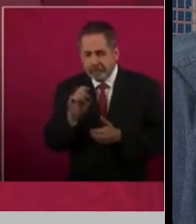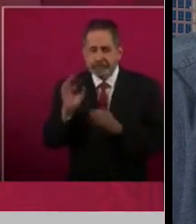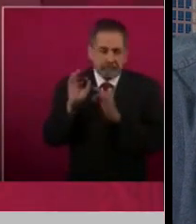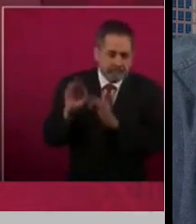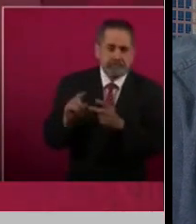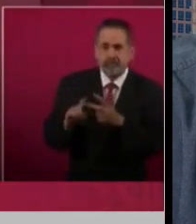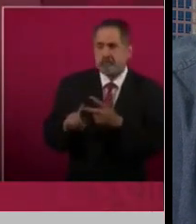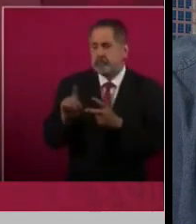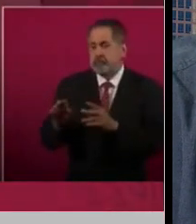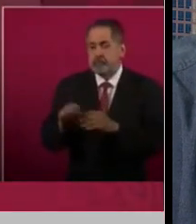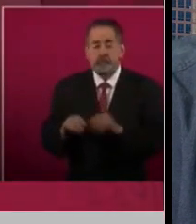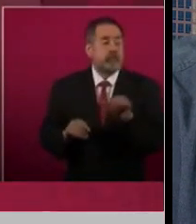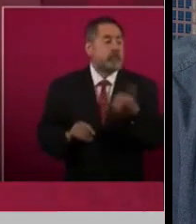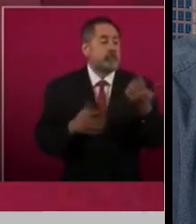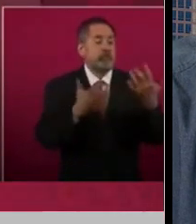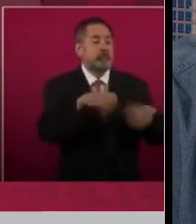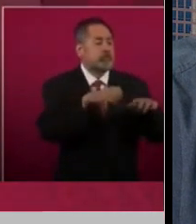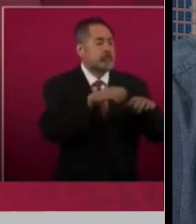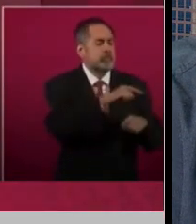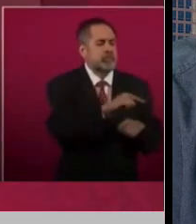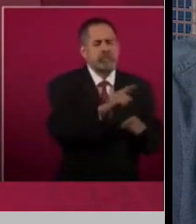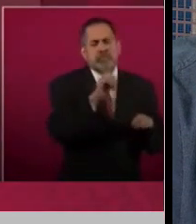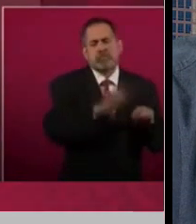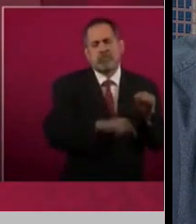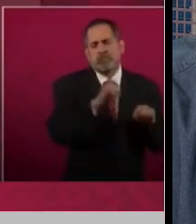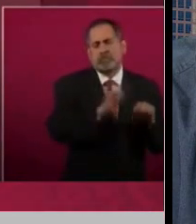mencionas Pues están desapareciendo